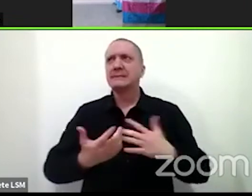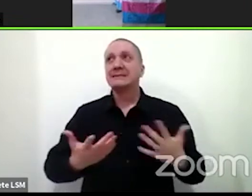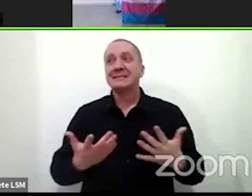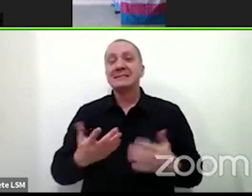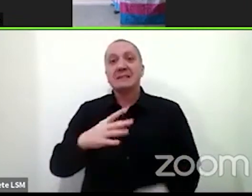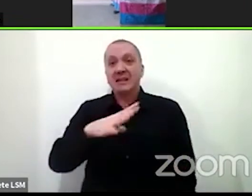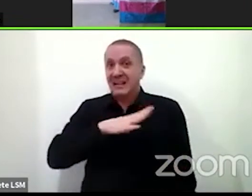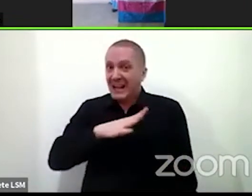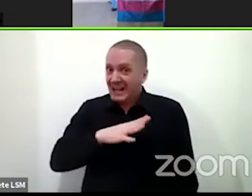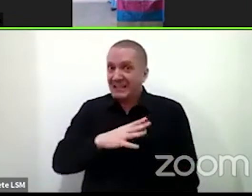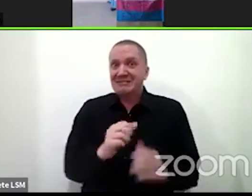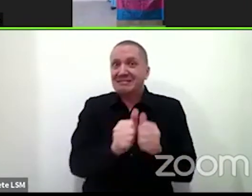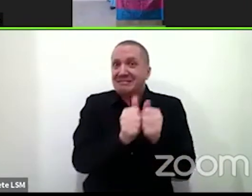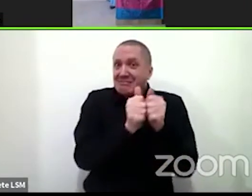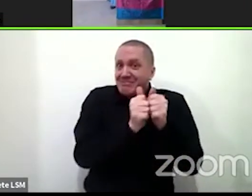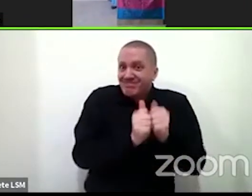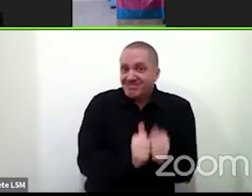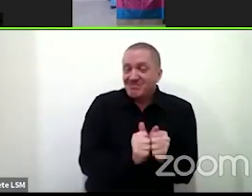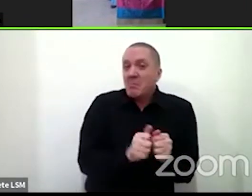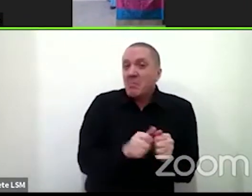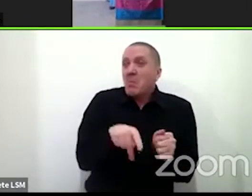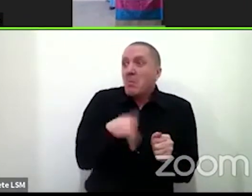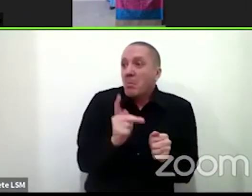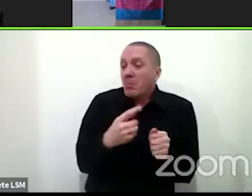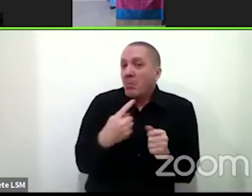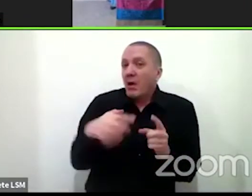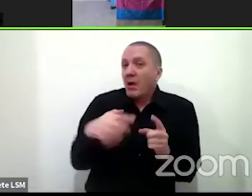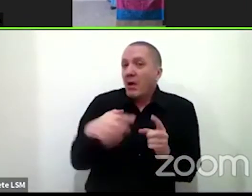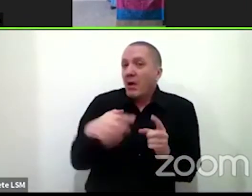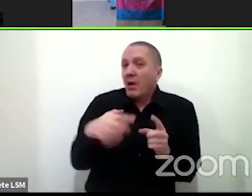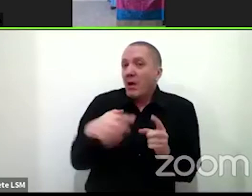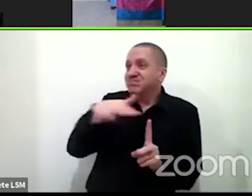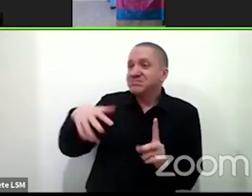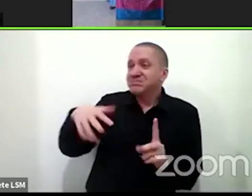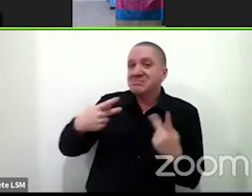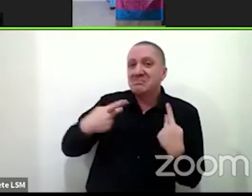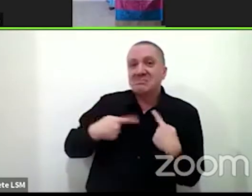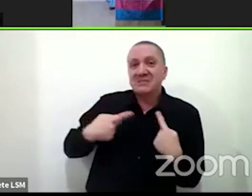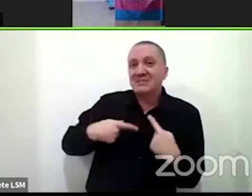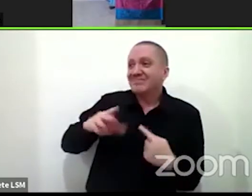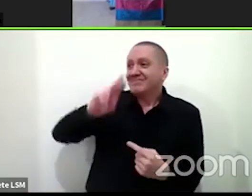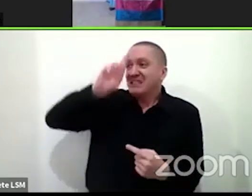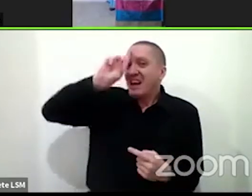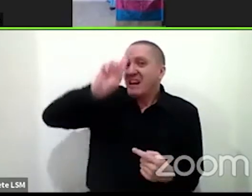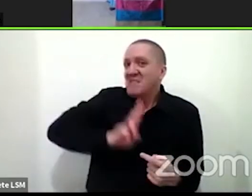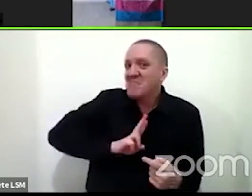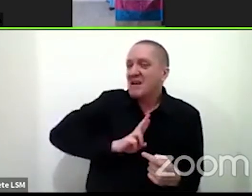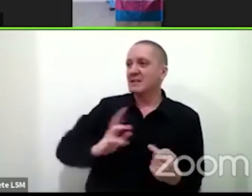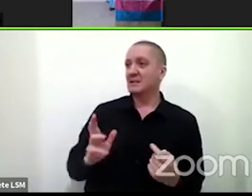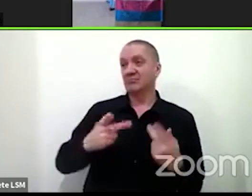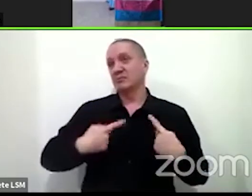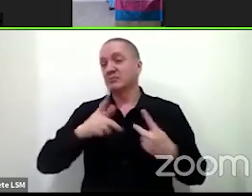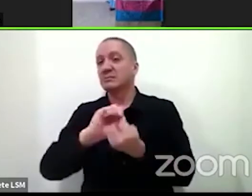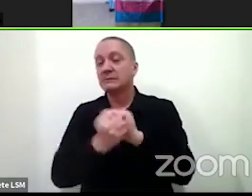encierro con personas que no las apoyaban o no simpatizan acerca de la comunidad trans. Esto como consecuencia